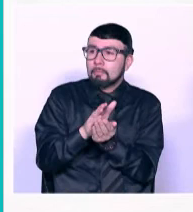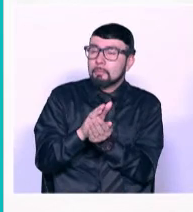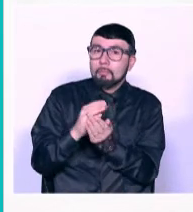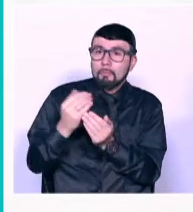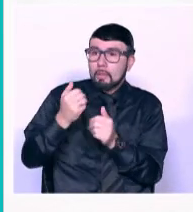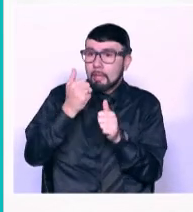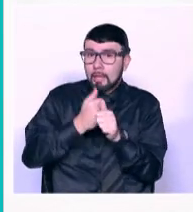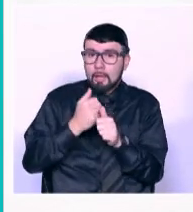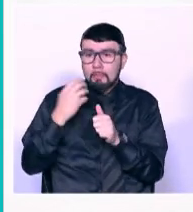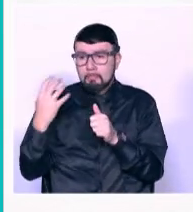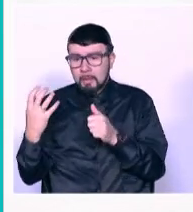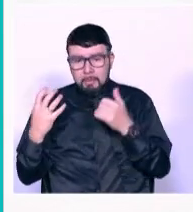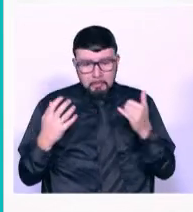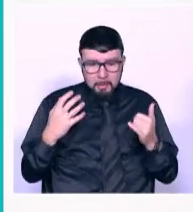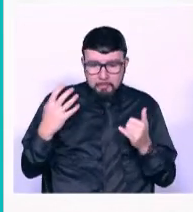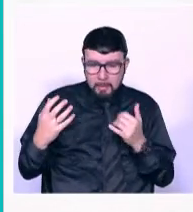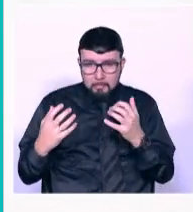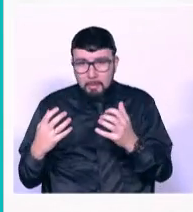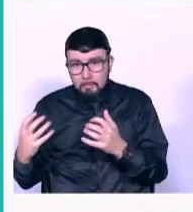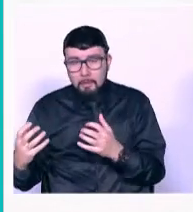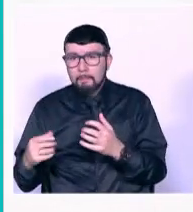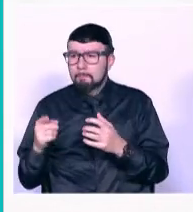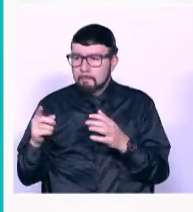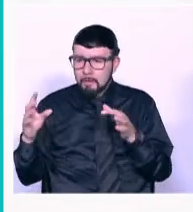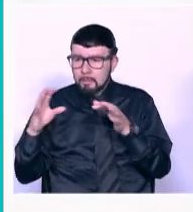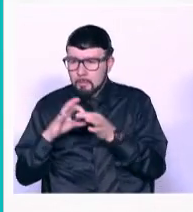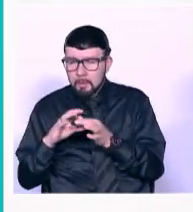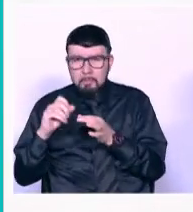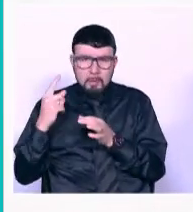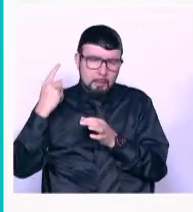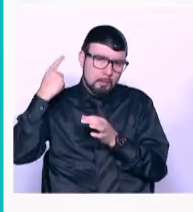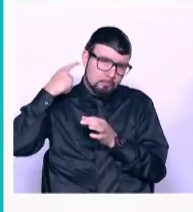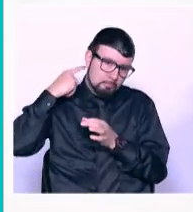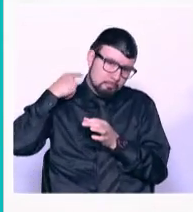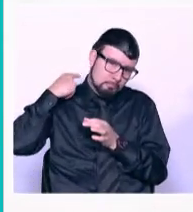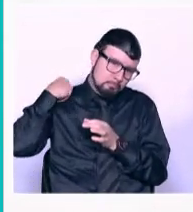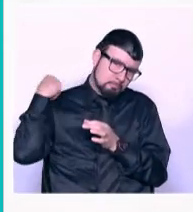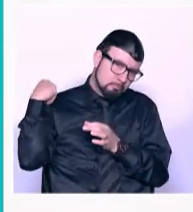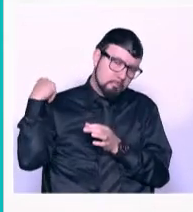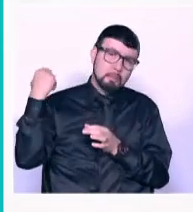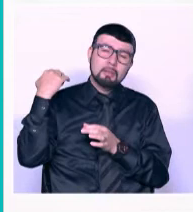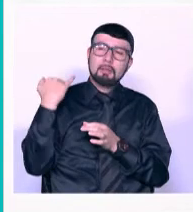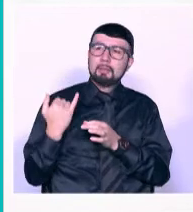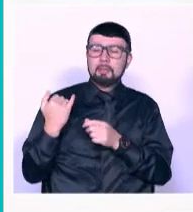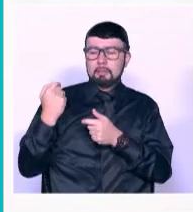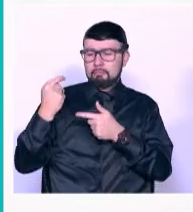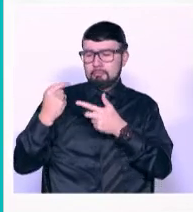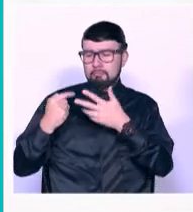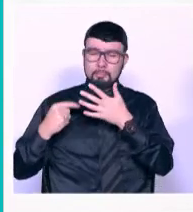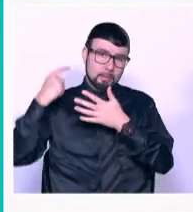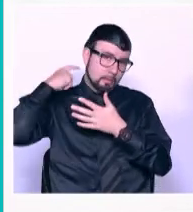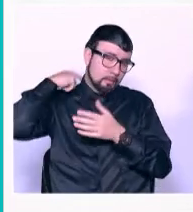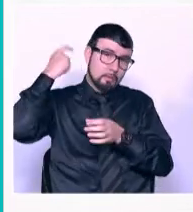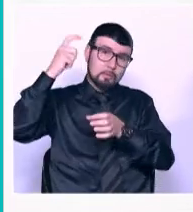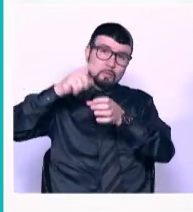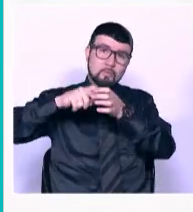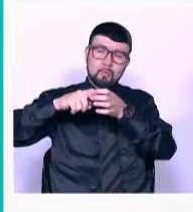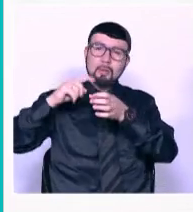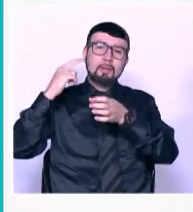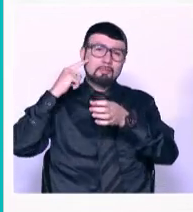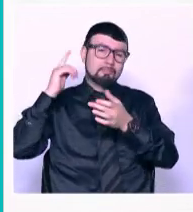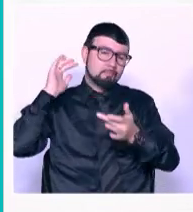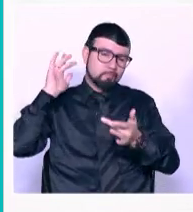estos pares está relacionado con las primeras vértebras, con el atlas, con el axis, con toda la columna